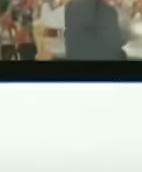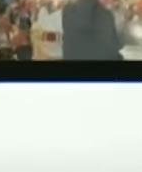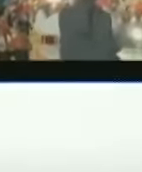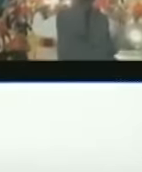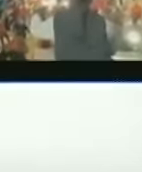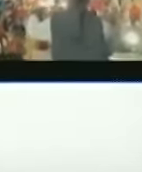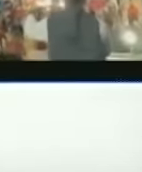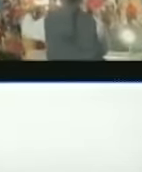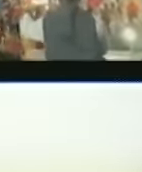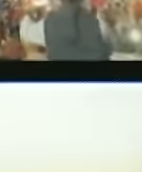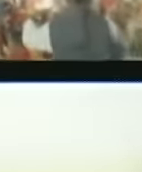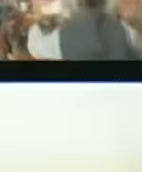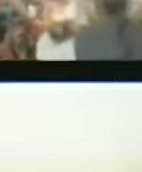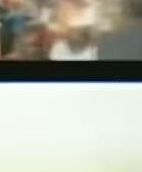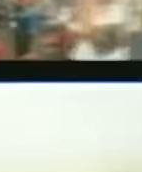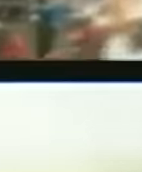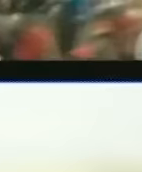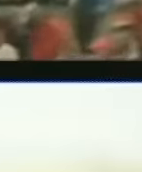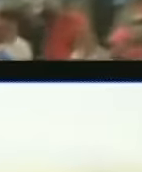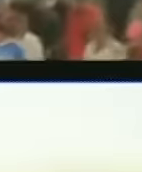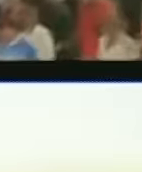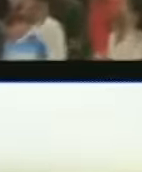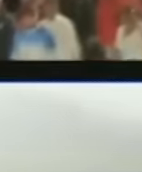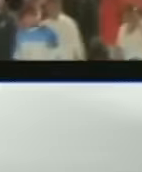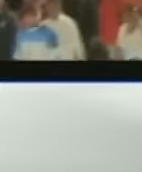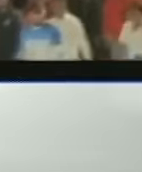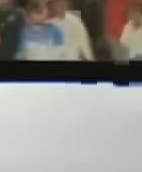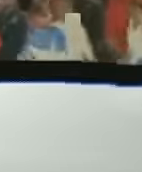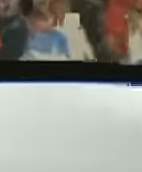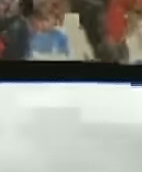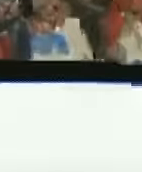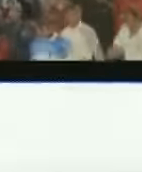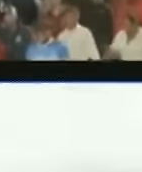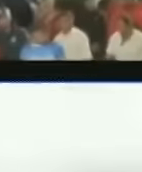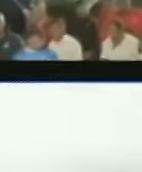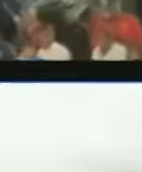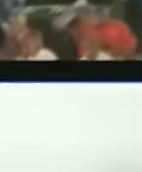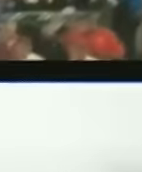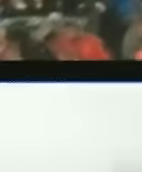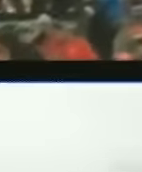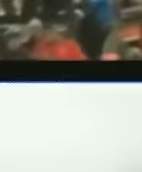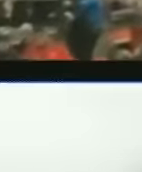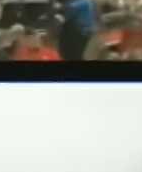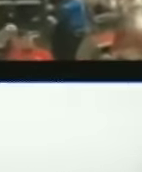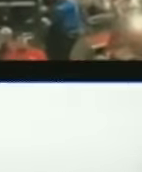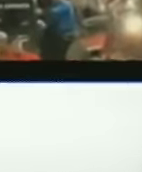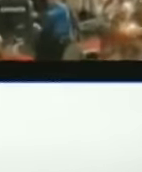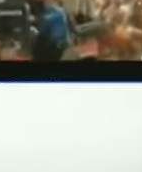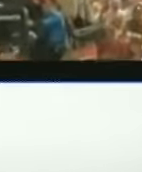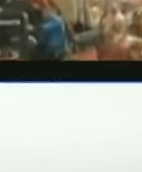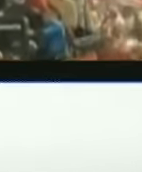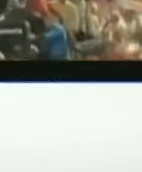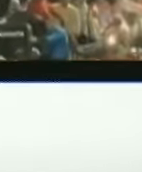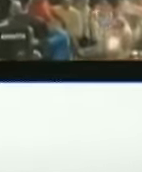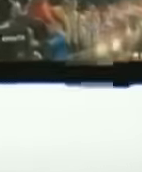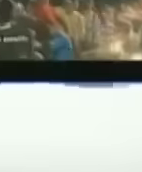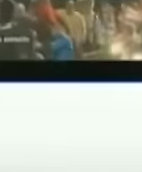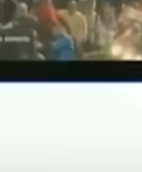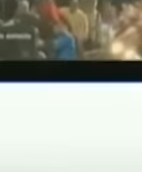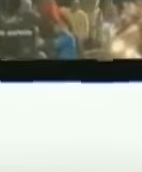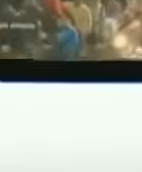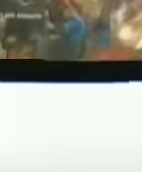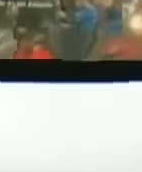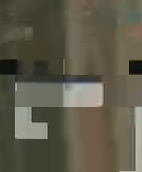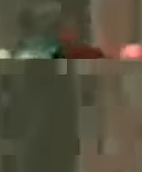Margarita, a Coche y a toda Nueva Esparta le mi amor, y le dejo de paquete nuevo este